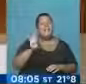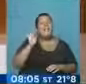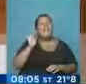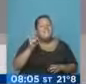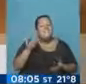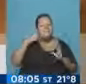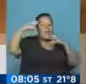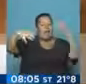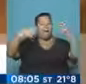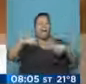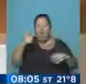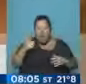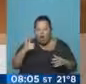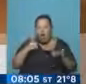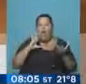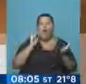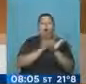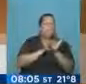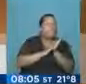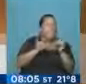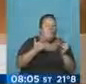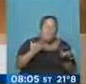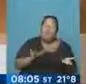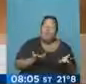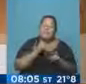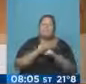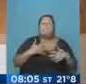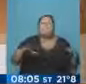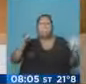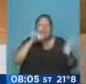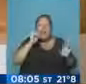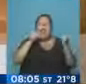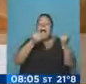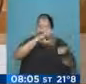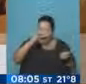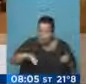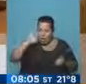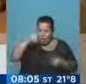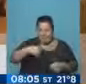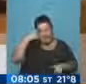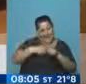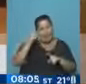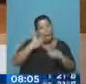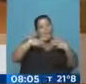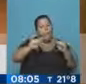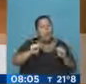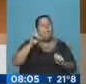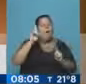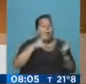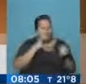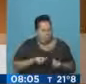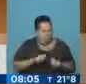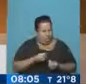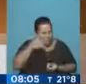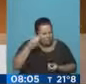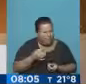porque no había cámaras de seguridad, no hay forma de chequearlo, por eso hablamos siempre en potencial. La camioneta sí, la de la ex suegra, apareció, pero algunos se preguntan,